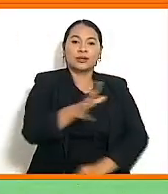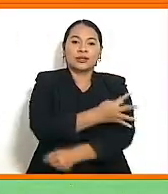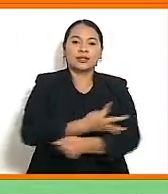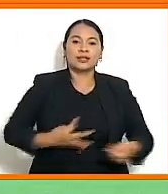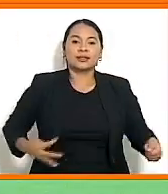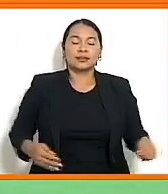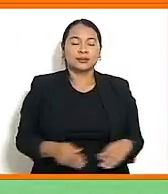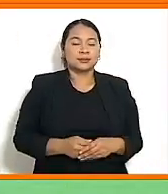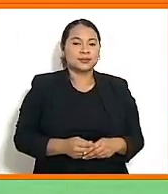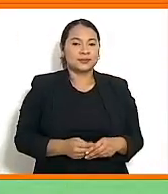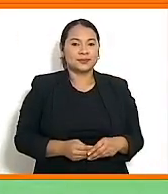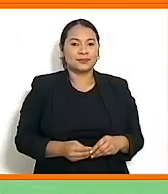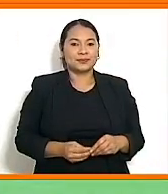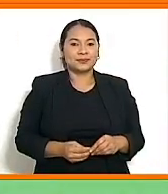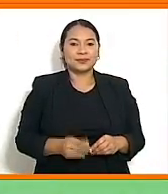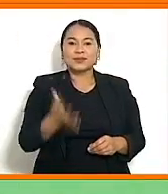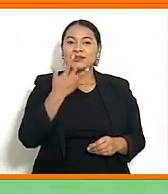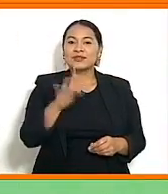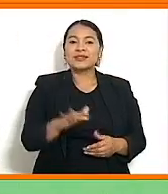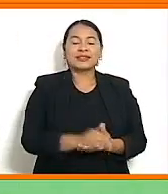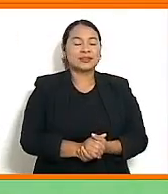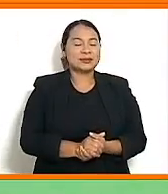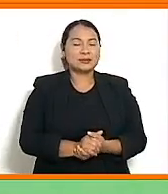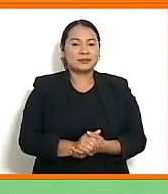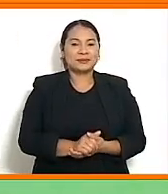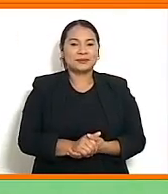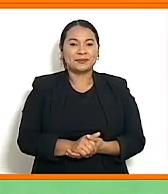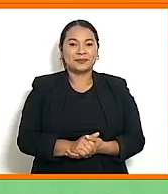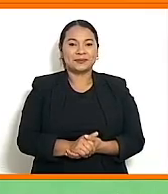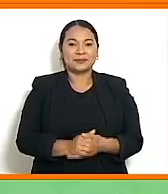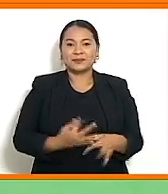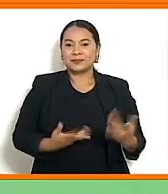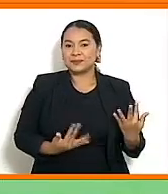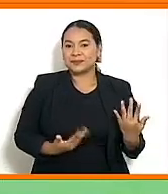es... Suerte.